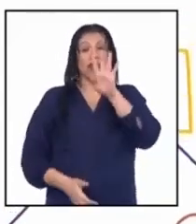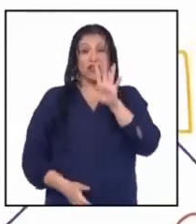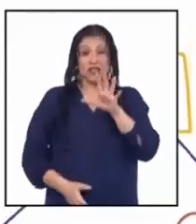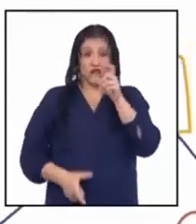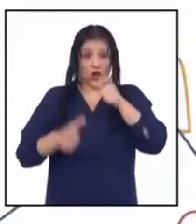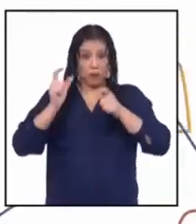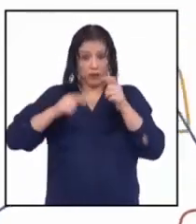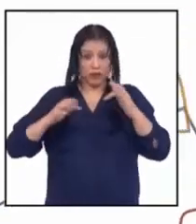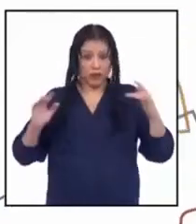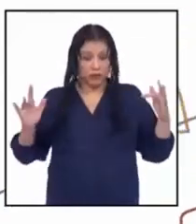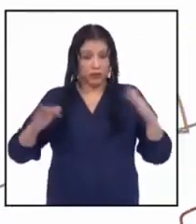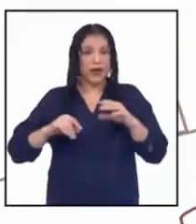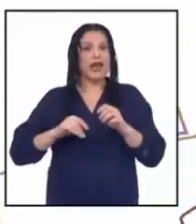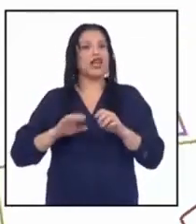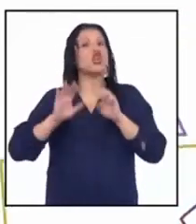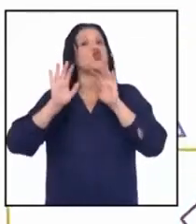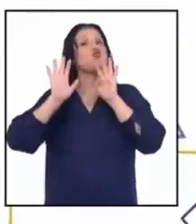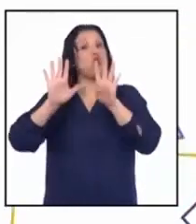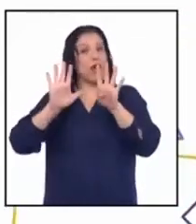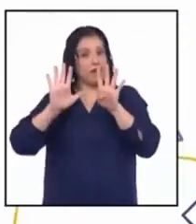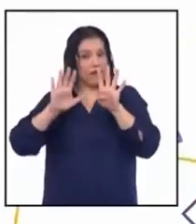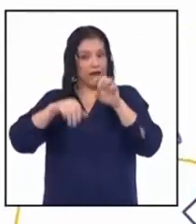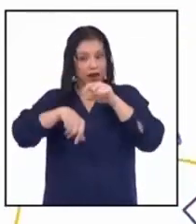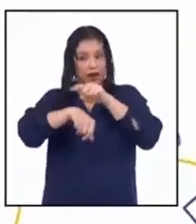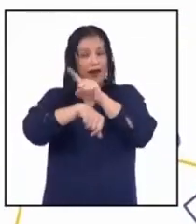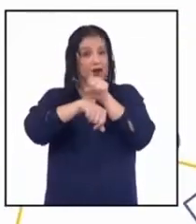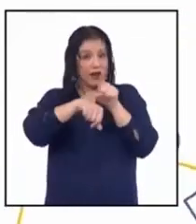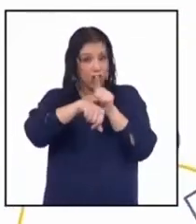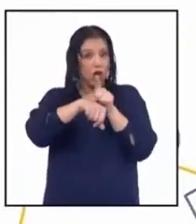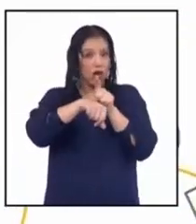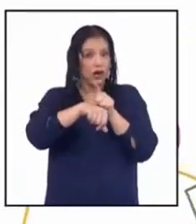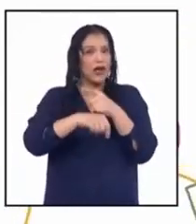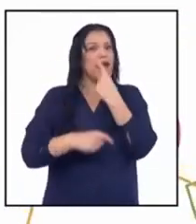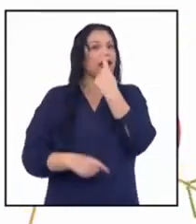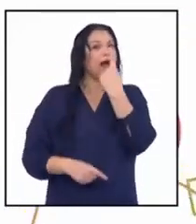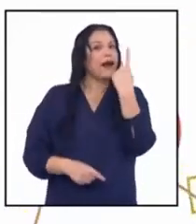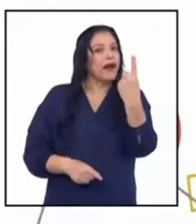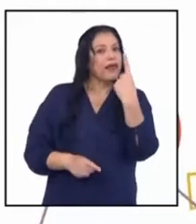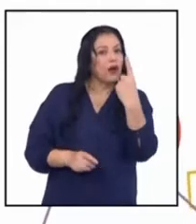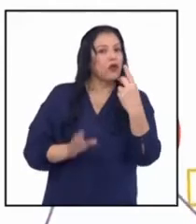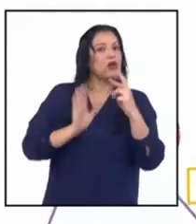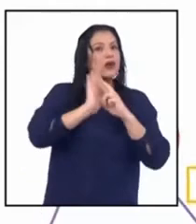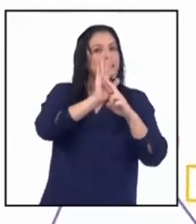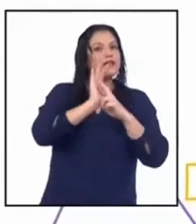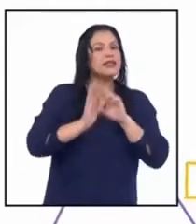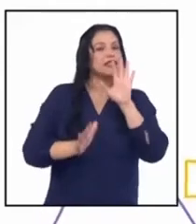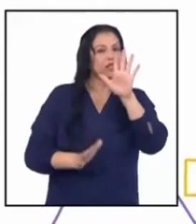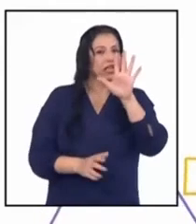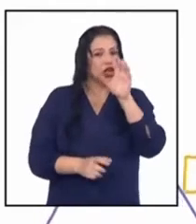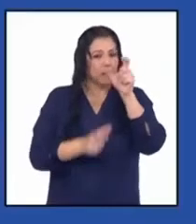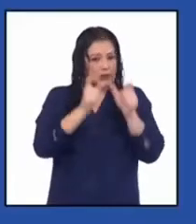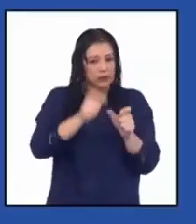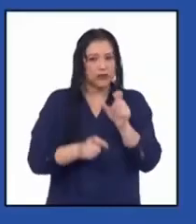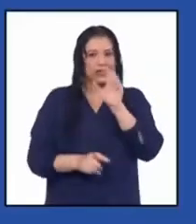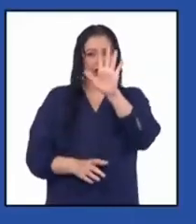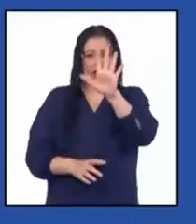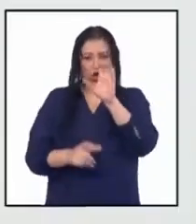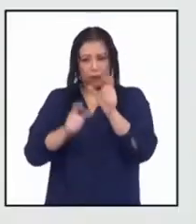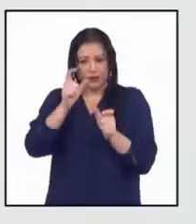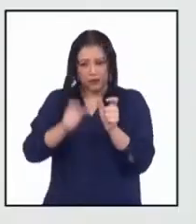hay 9 relojes. O sea, cada reloj representa a 5 personas.